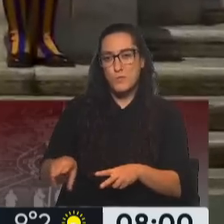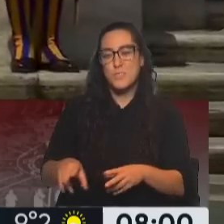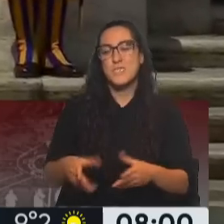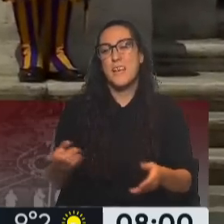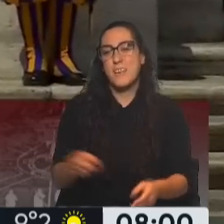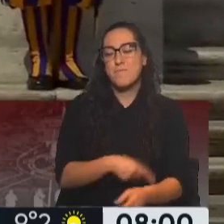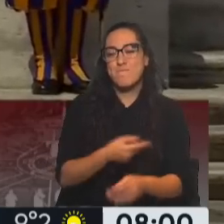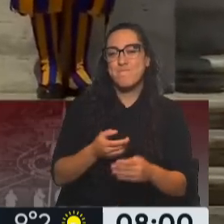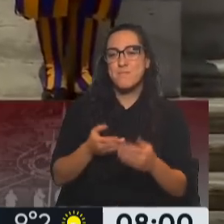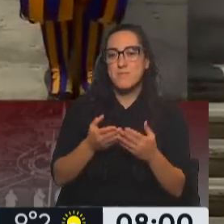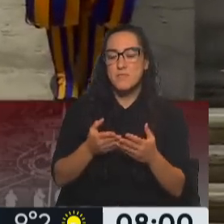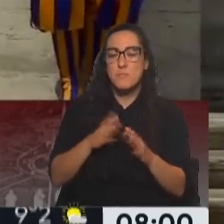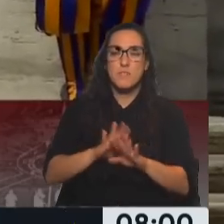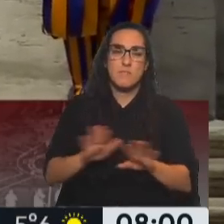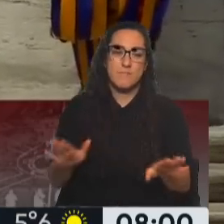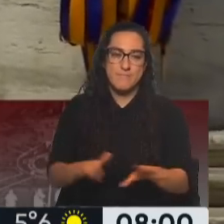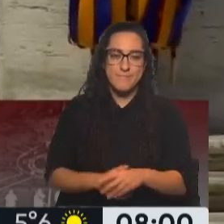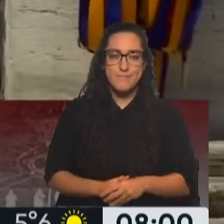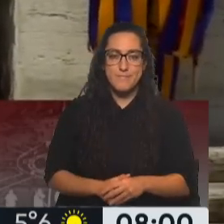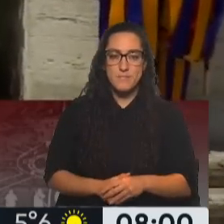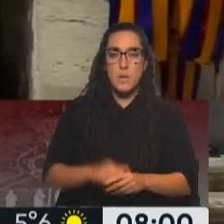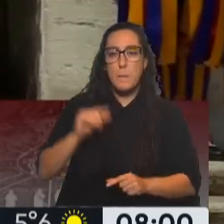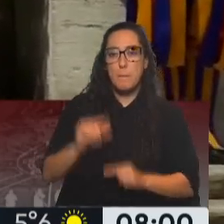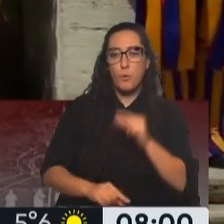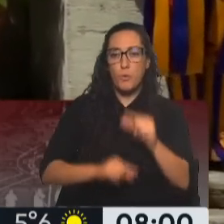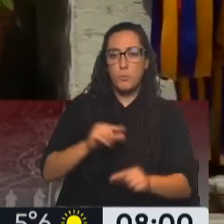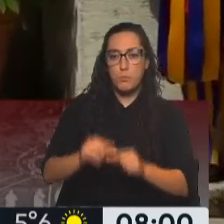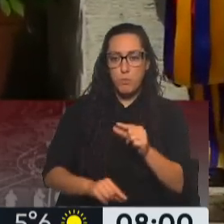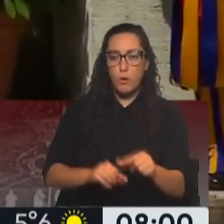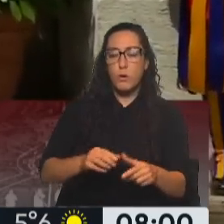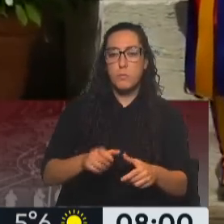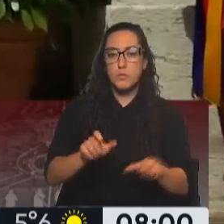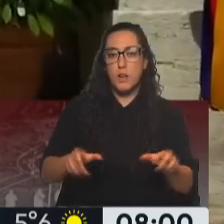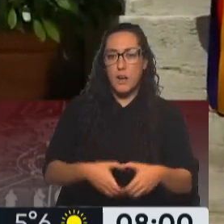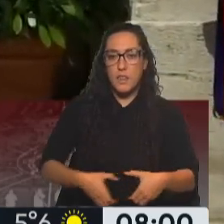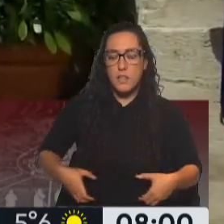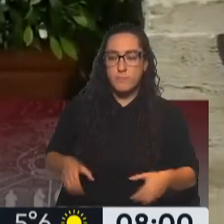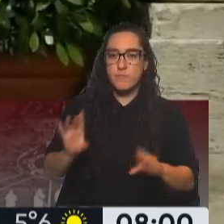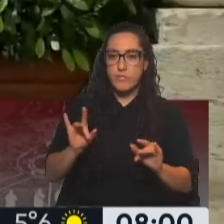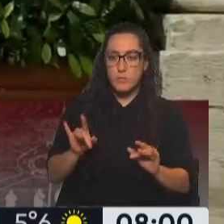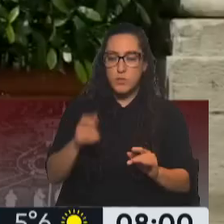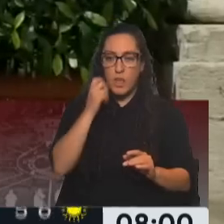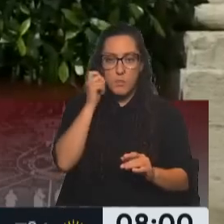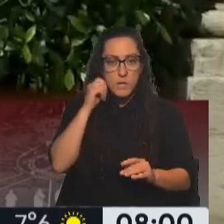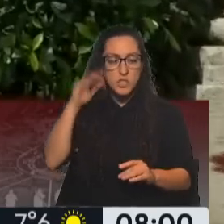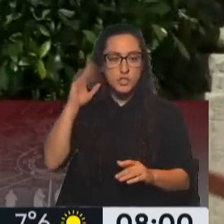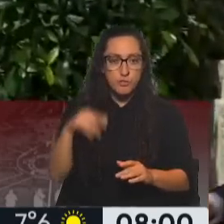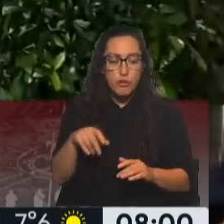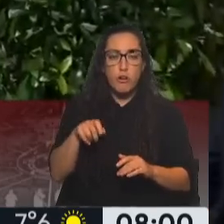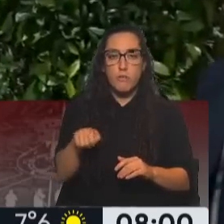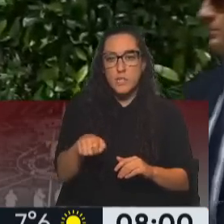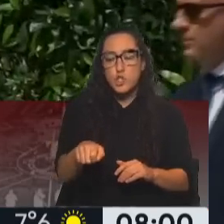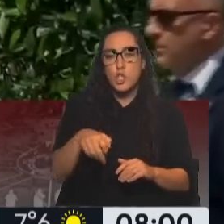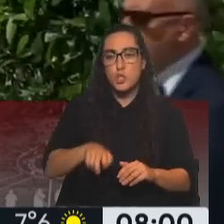liturgias. Claro. Poco cómodo para subir las escaleras. Vimos a los cardenales, muchos subiendo con dificultad porque tienen una edad avanzada, algunos con